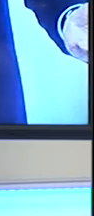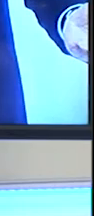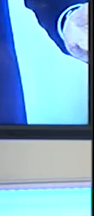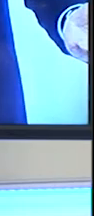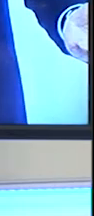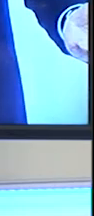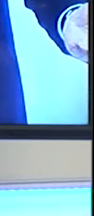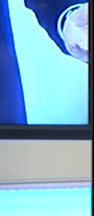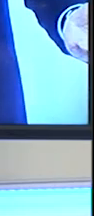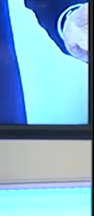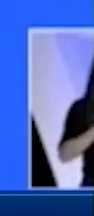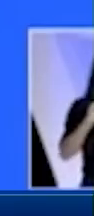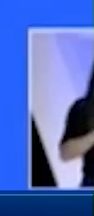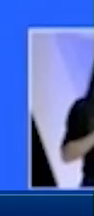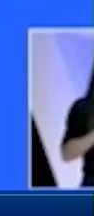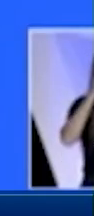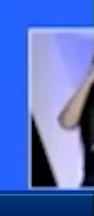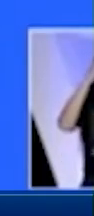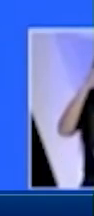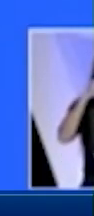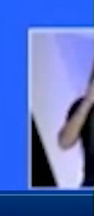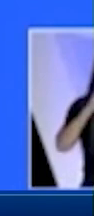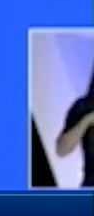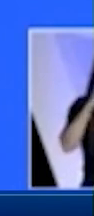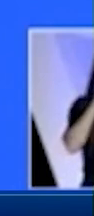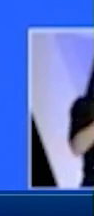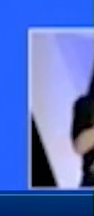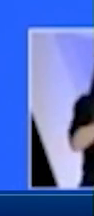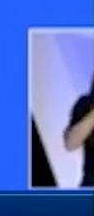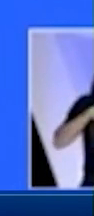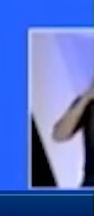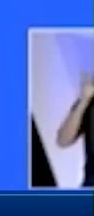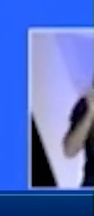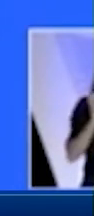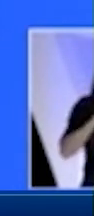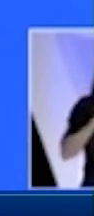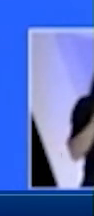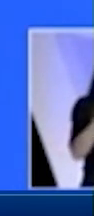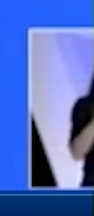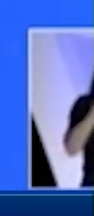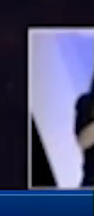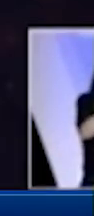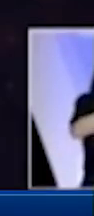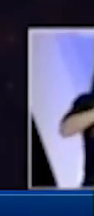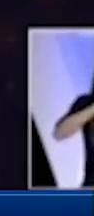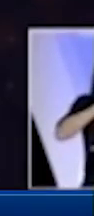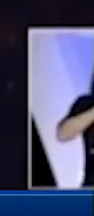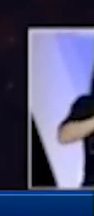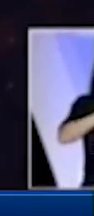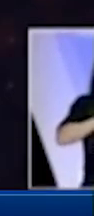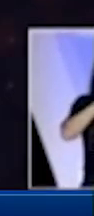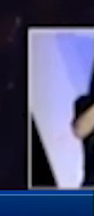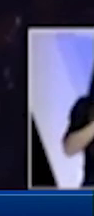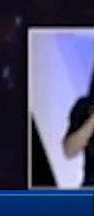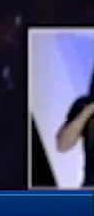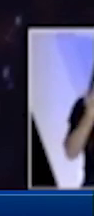Sánchez. Aparte, estamos viviendo, si tú estás pensando en el año 2050, soluciona tu problema que